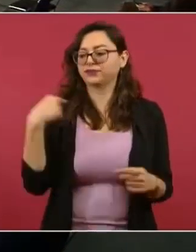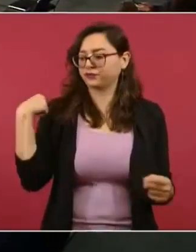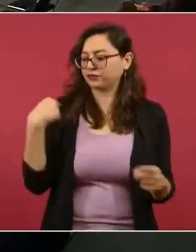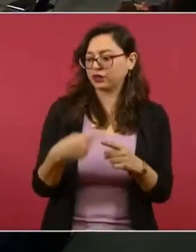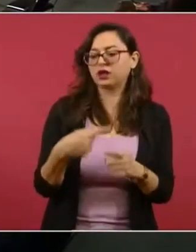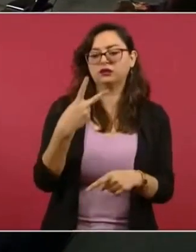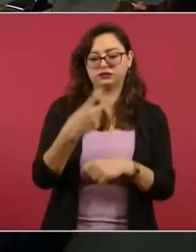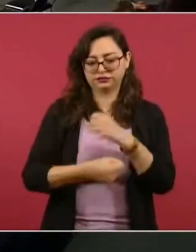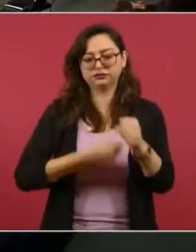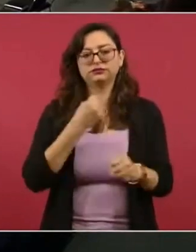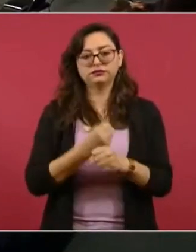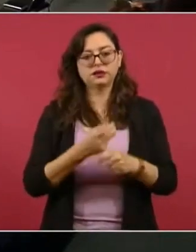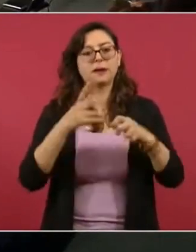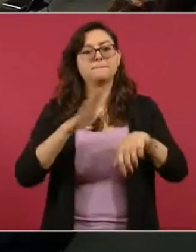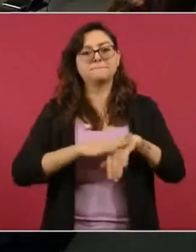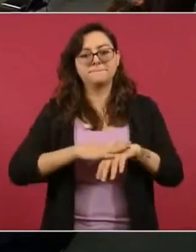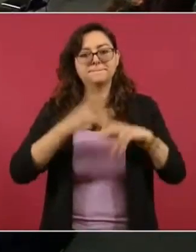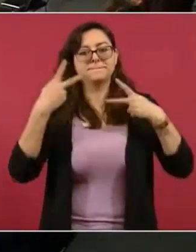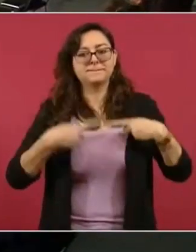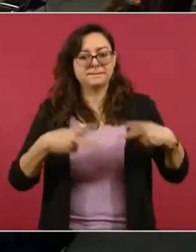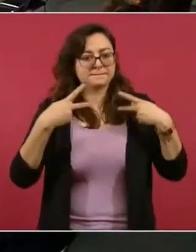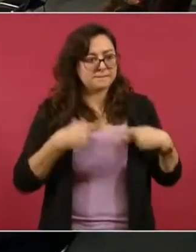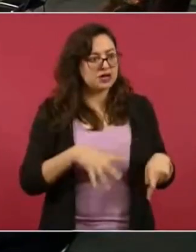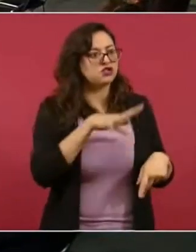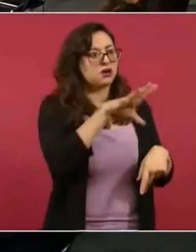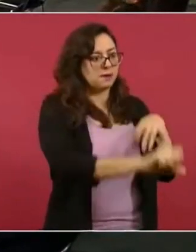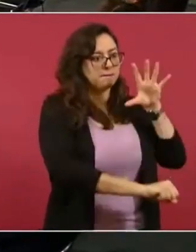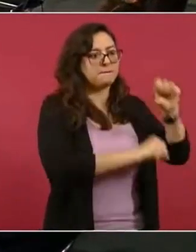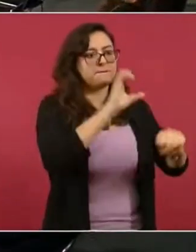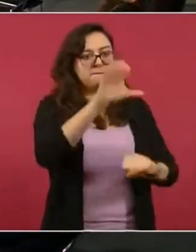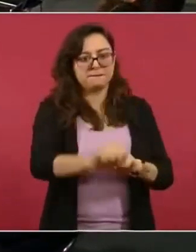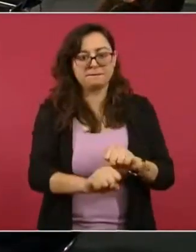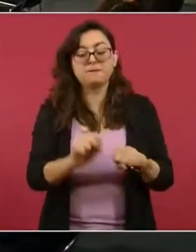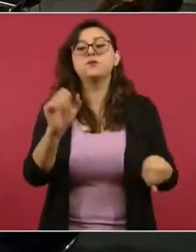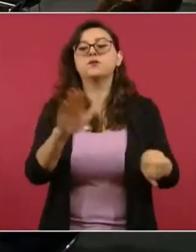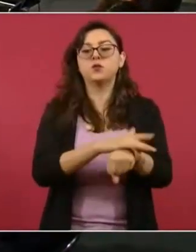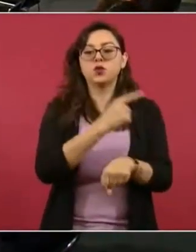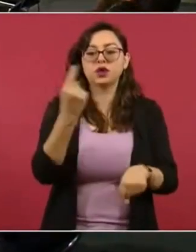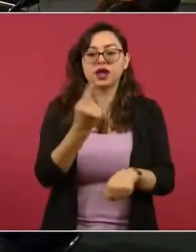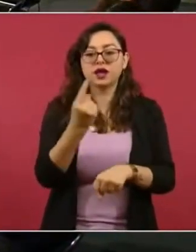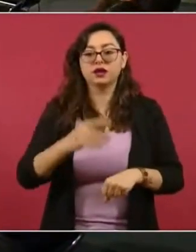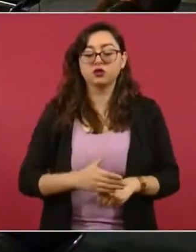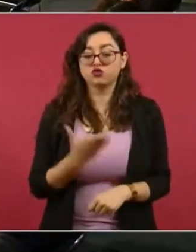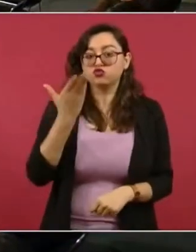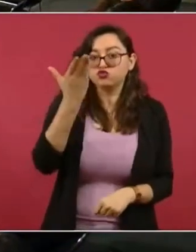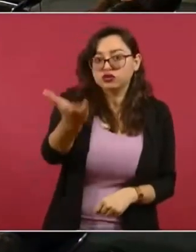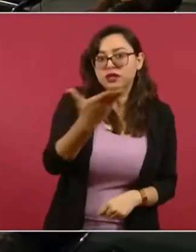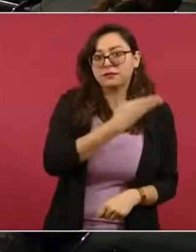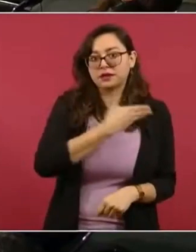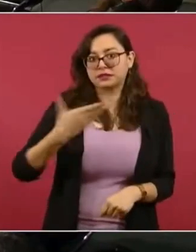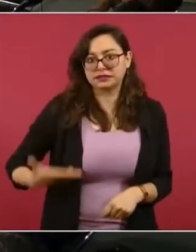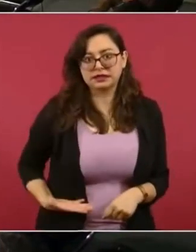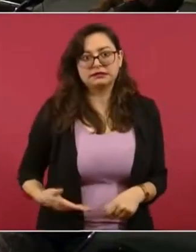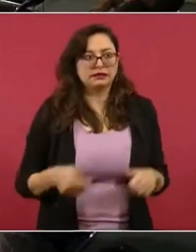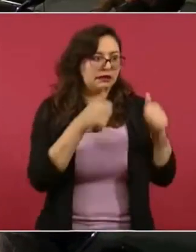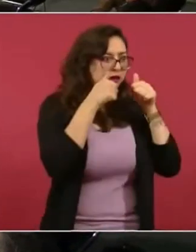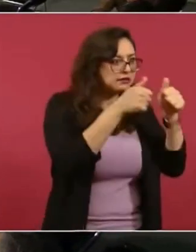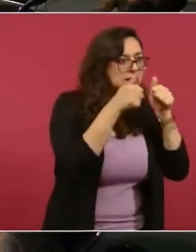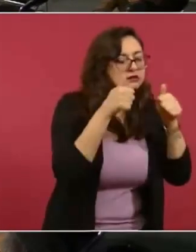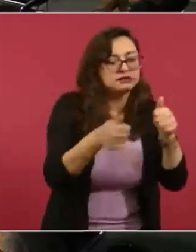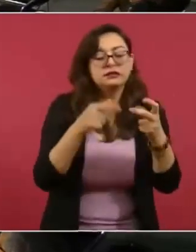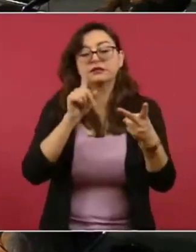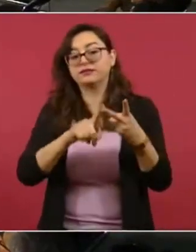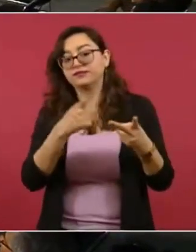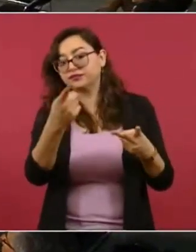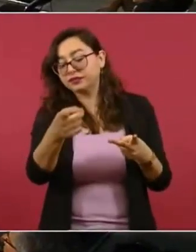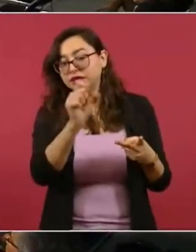en algunos casos y la secretaria Rosa Isela que no debería estar haciendo ese trabajo Se supone que existen dentro